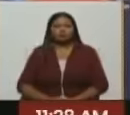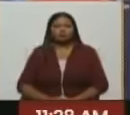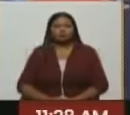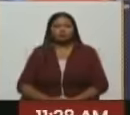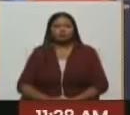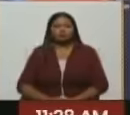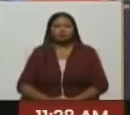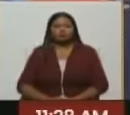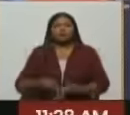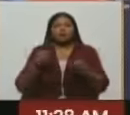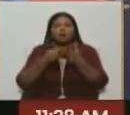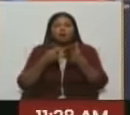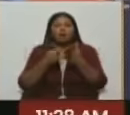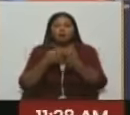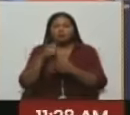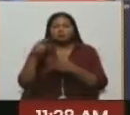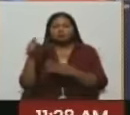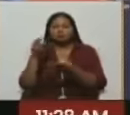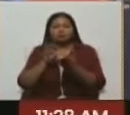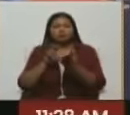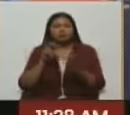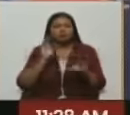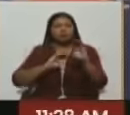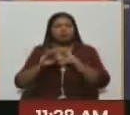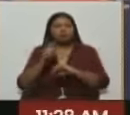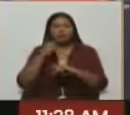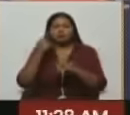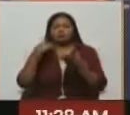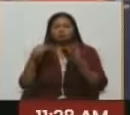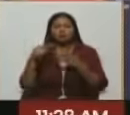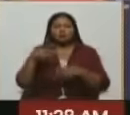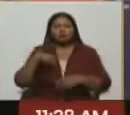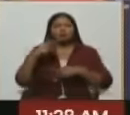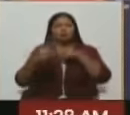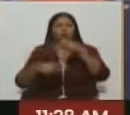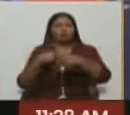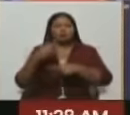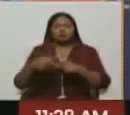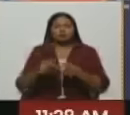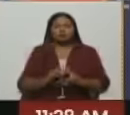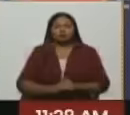pagando medios de comunicación fuera para que hablen más de este proceso,